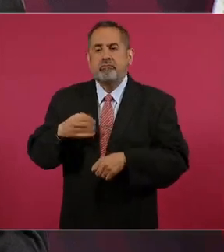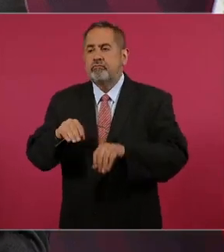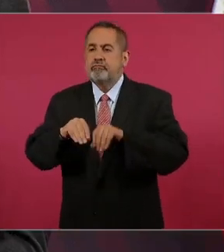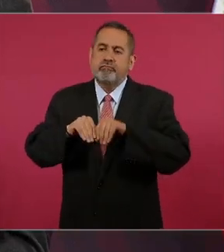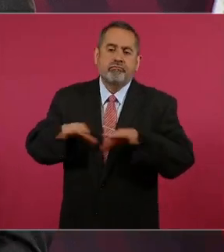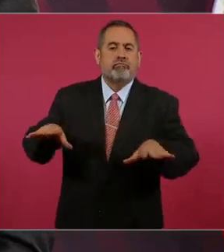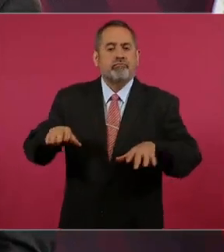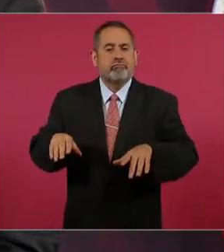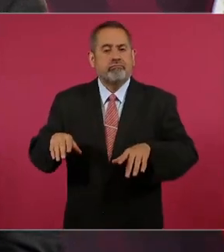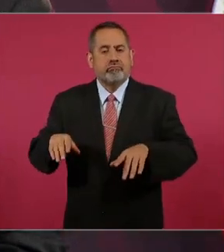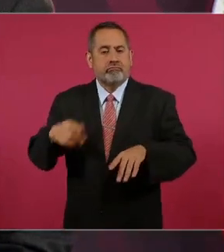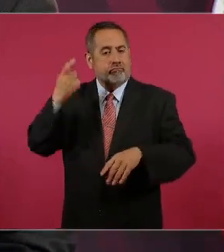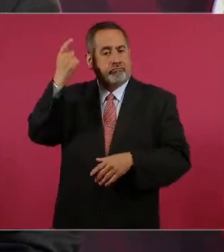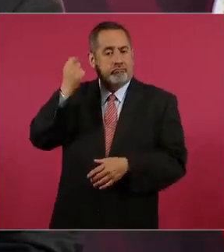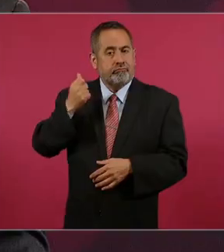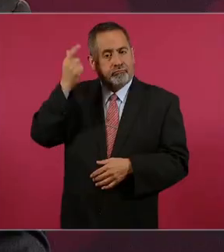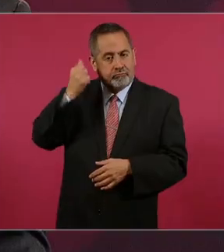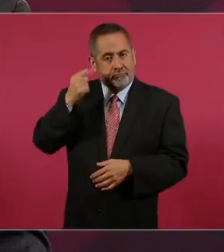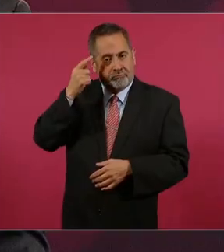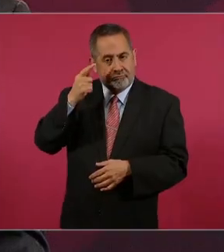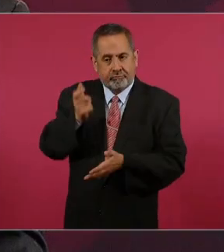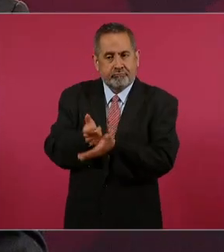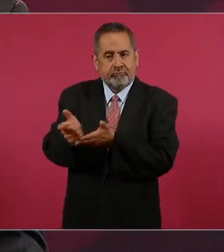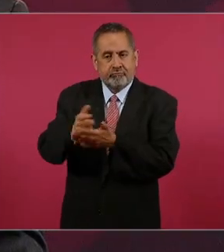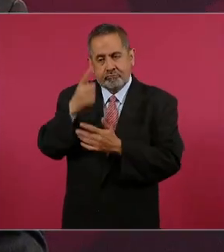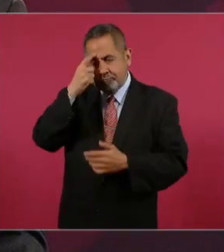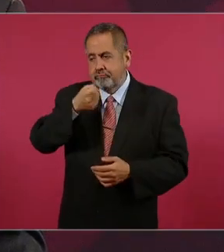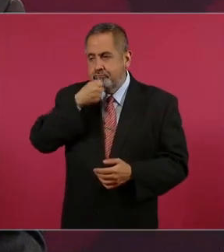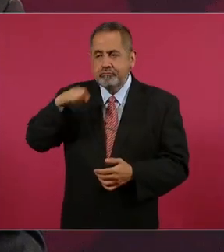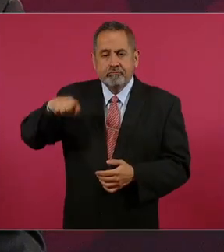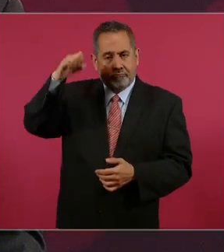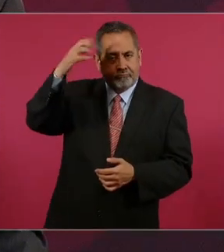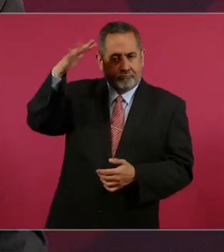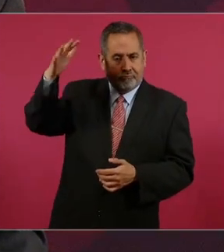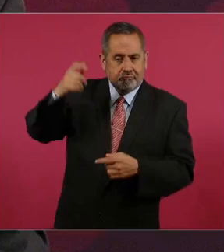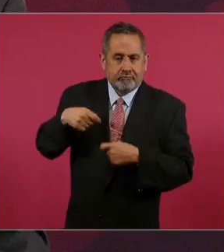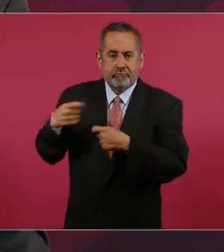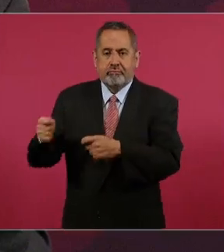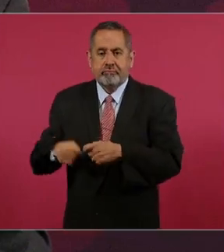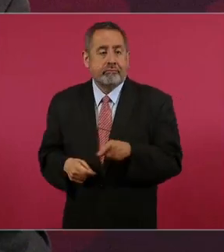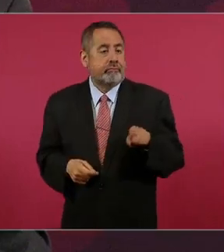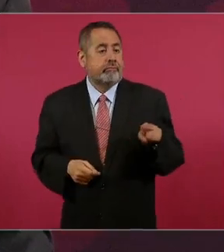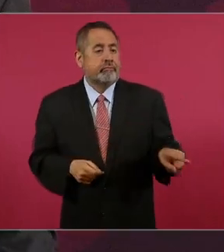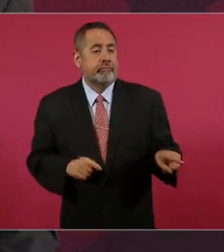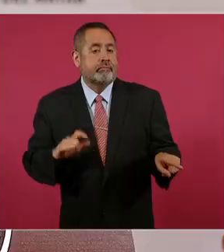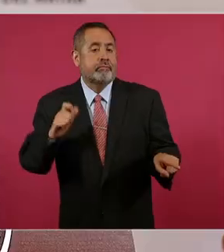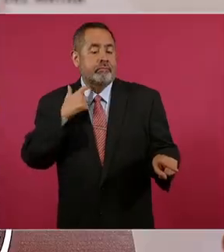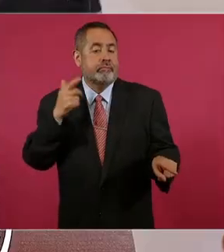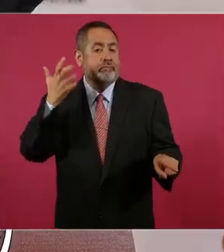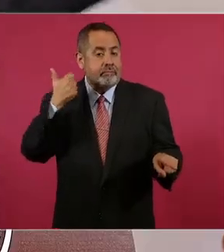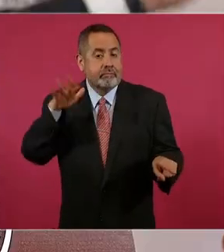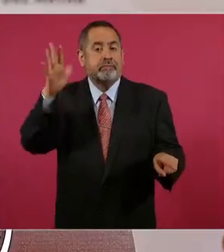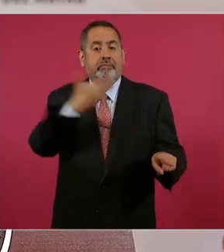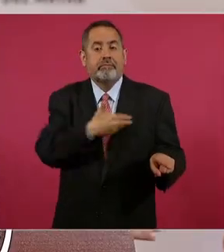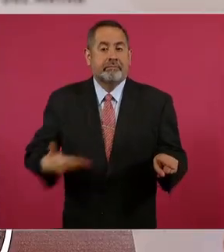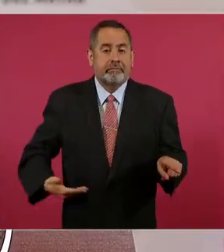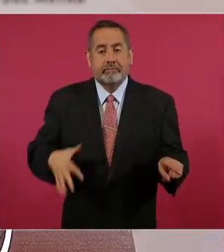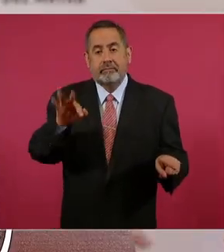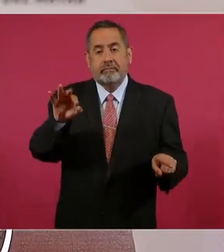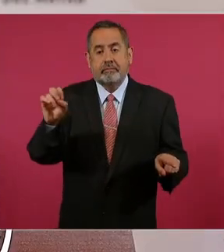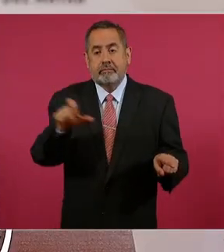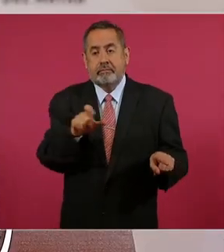de que iba a haber la pensión adultos mayores el que era presidente en ese entonces Fox eso sí lo puedo decir